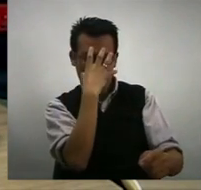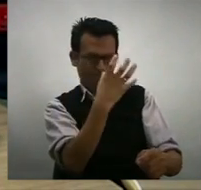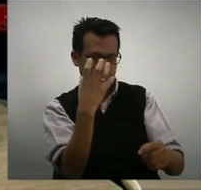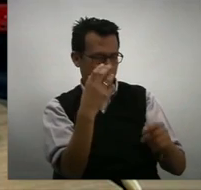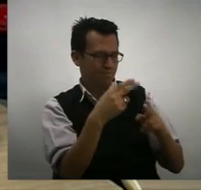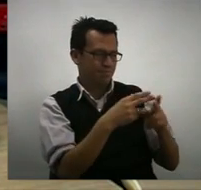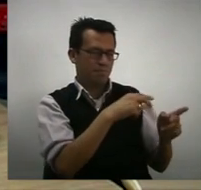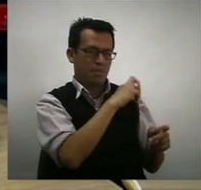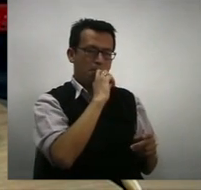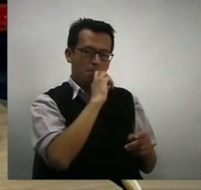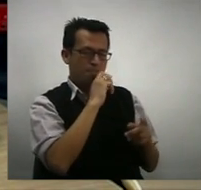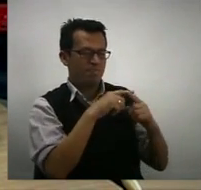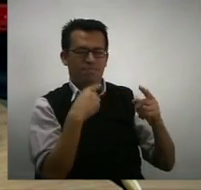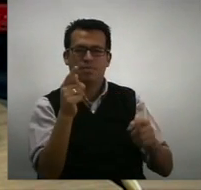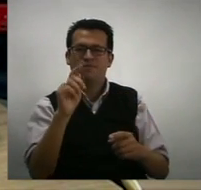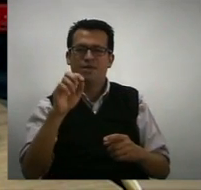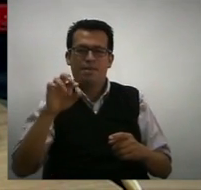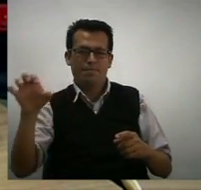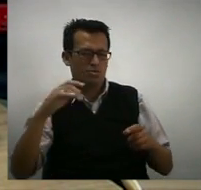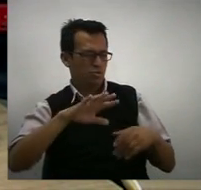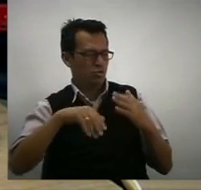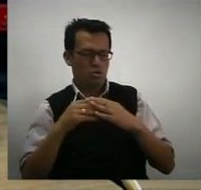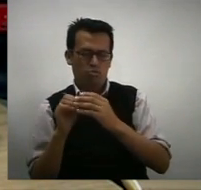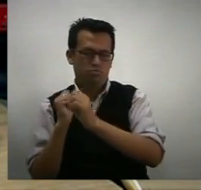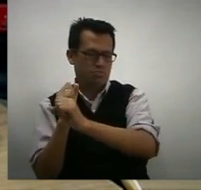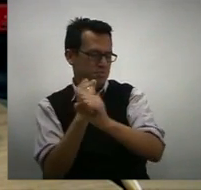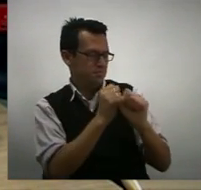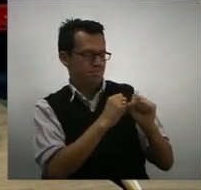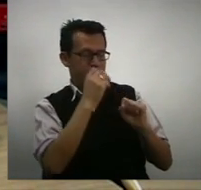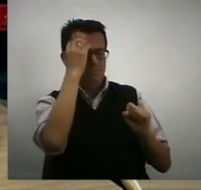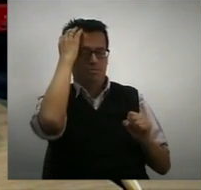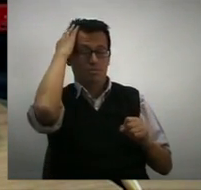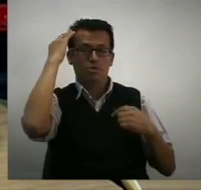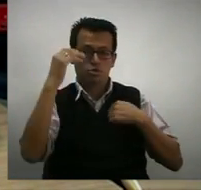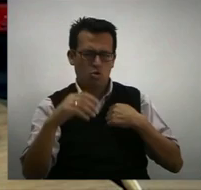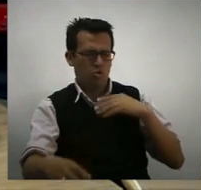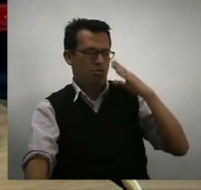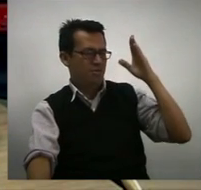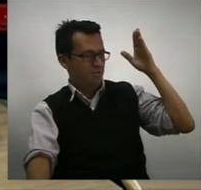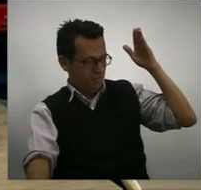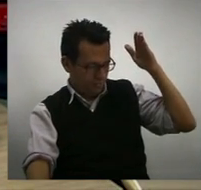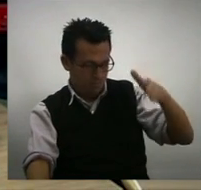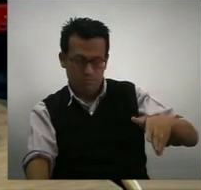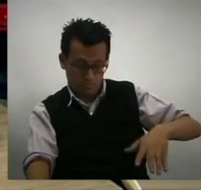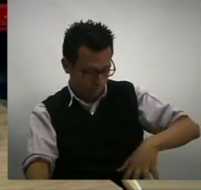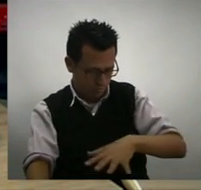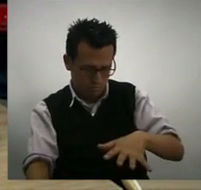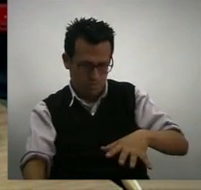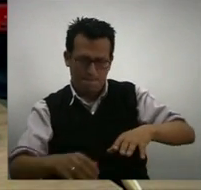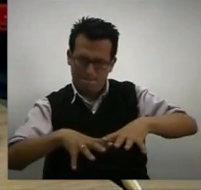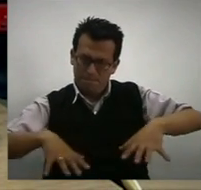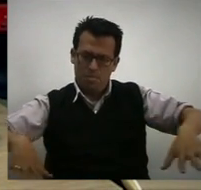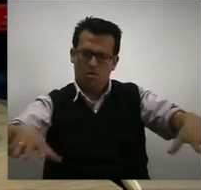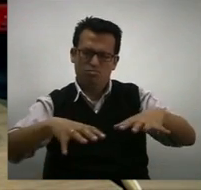el Papa Clemente V y Felipe IV y sus posteriores muertes. Descubrí los mapas de Piri Reis dentro de una botella de vino